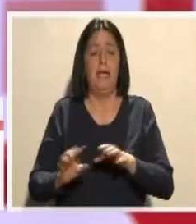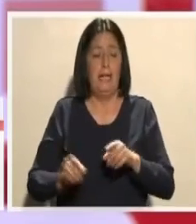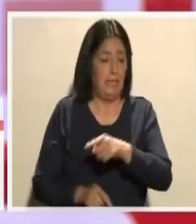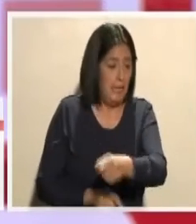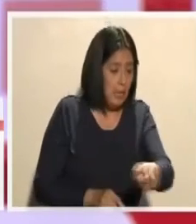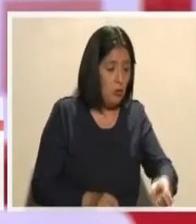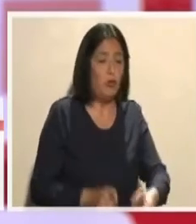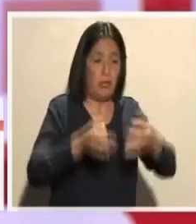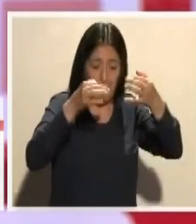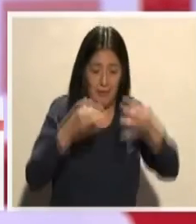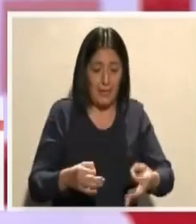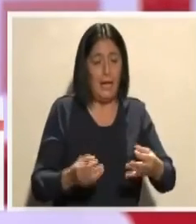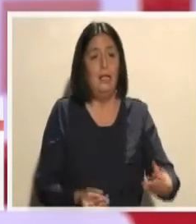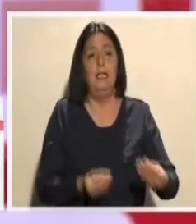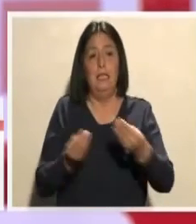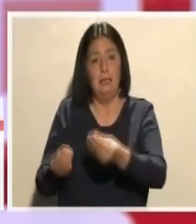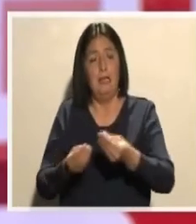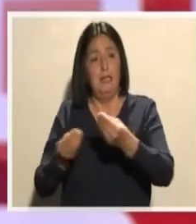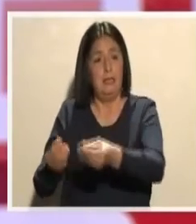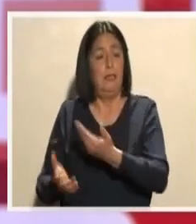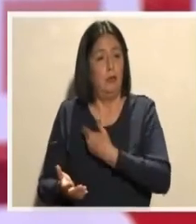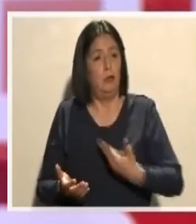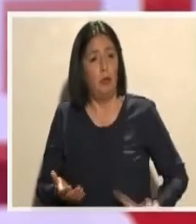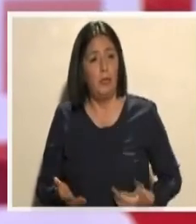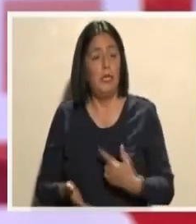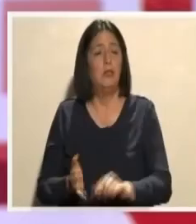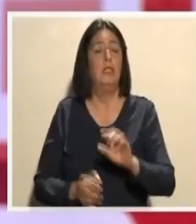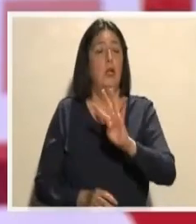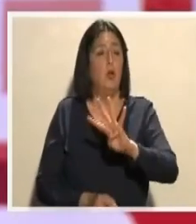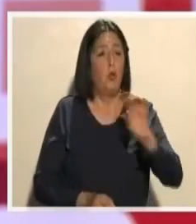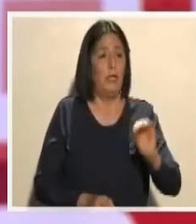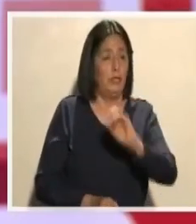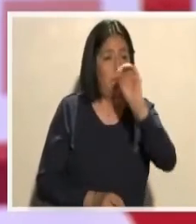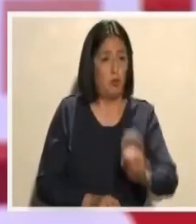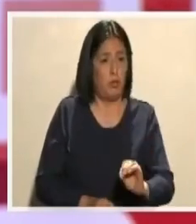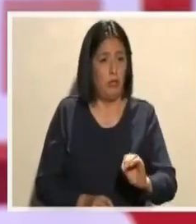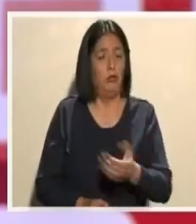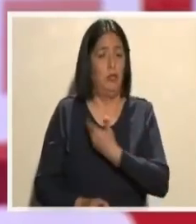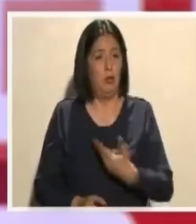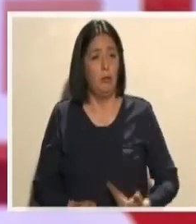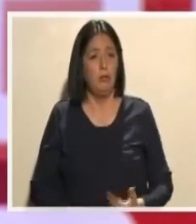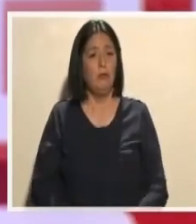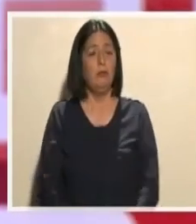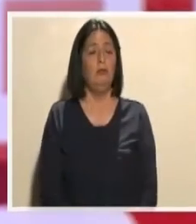proveedores reales hasta un 40% de las compras estatales.